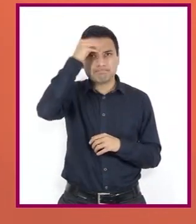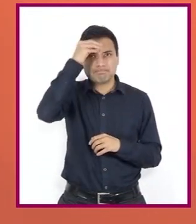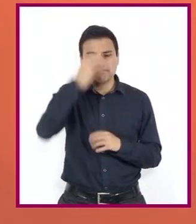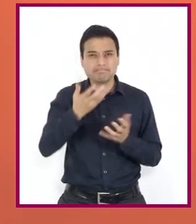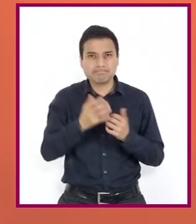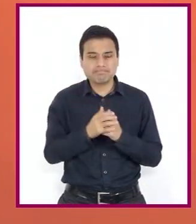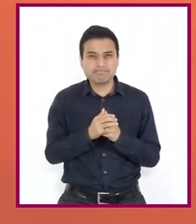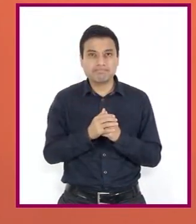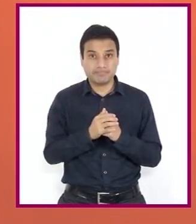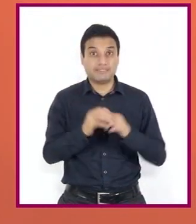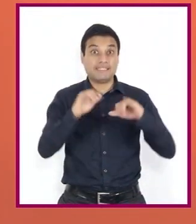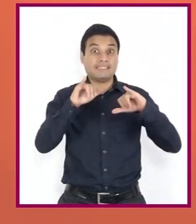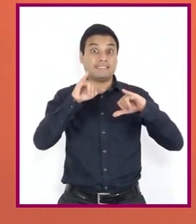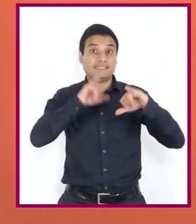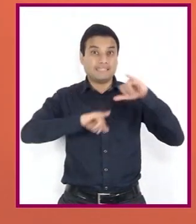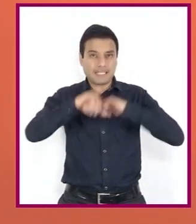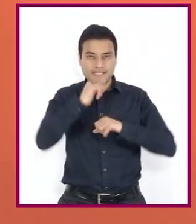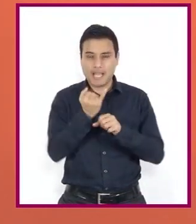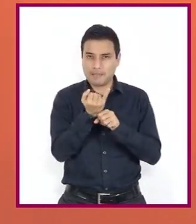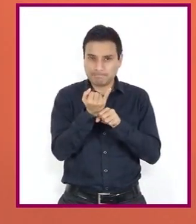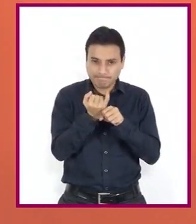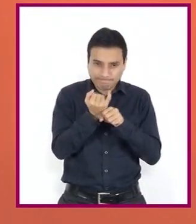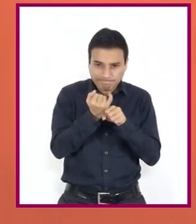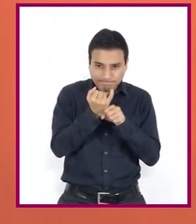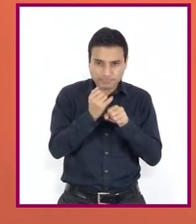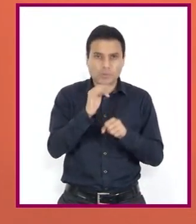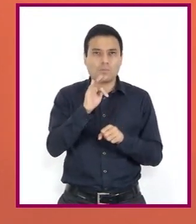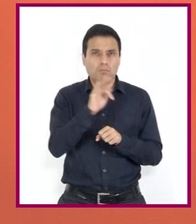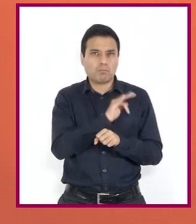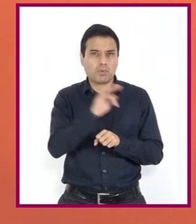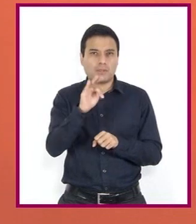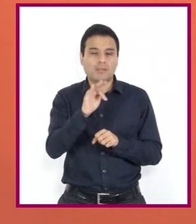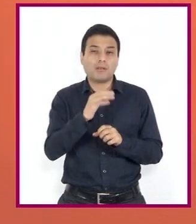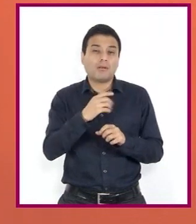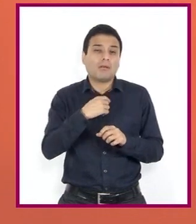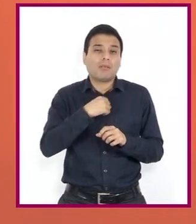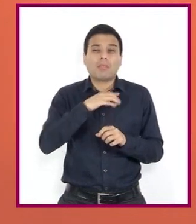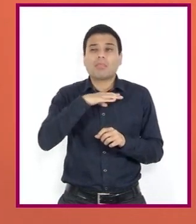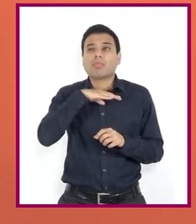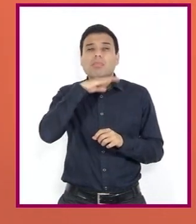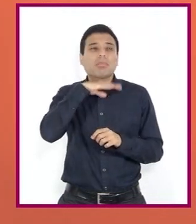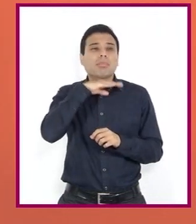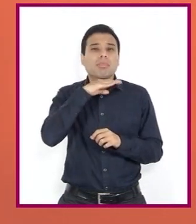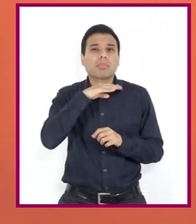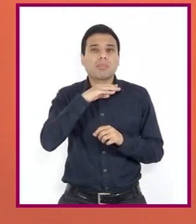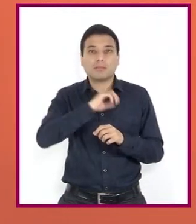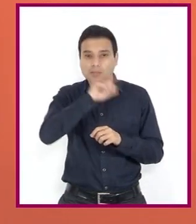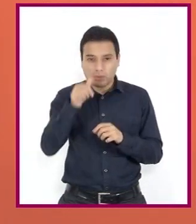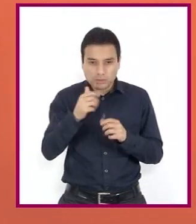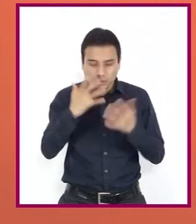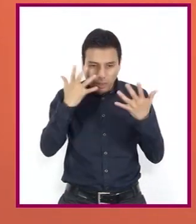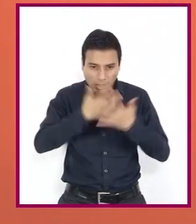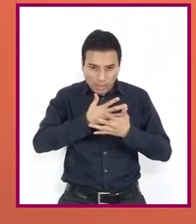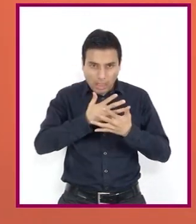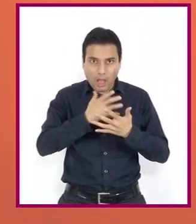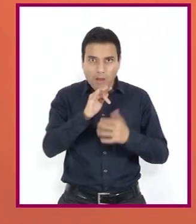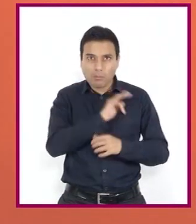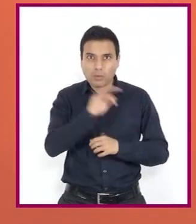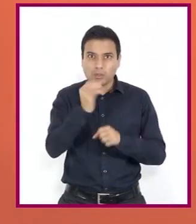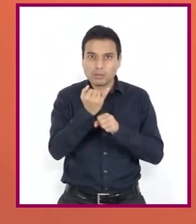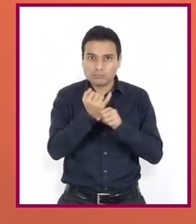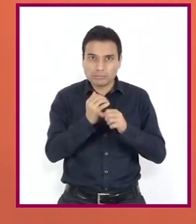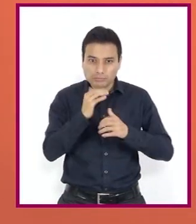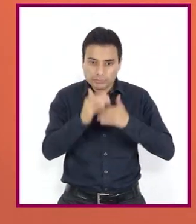del conocimiento científico se puede dar a partir de un descuido que implicó un error en un experimento, pero